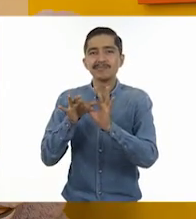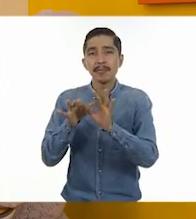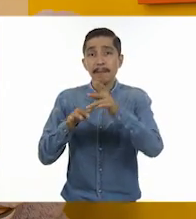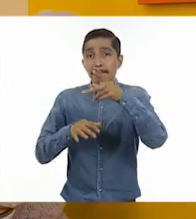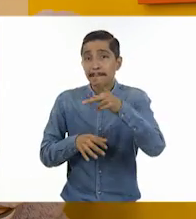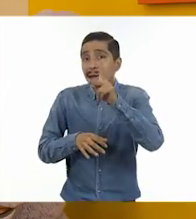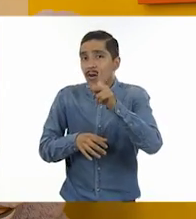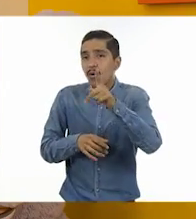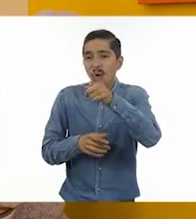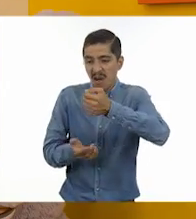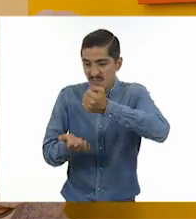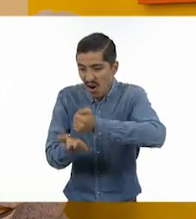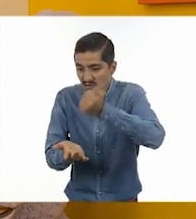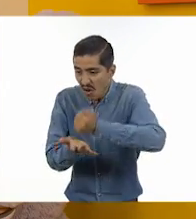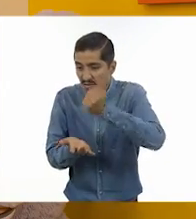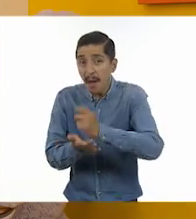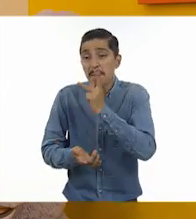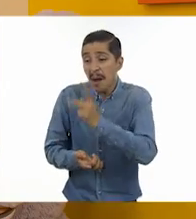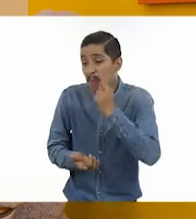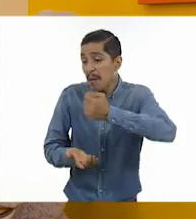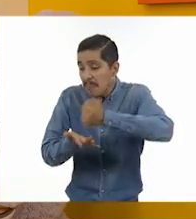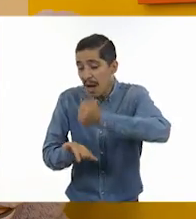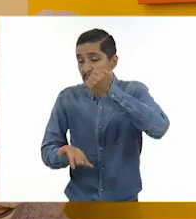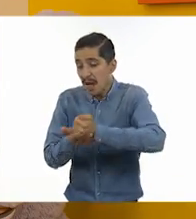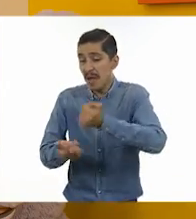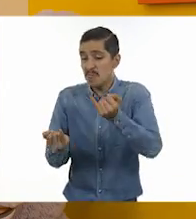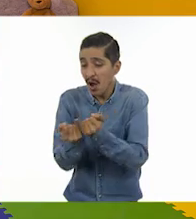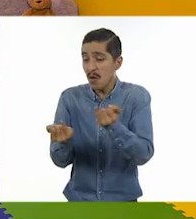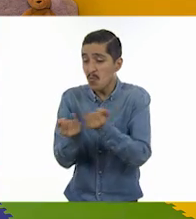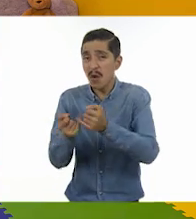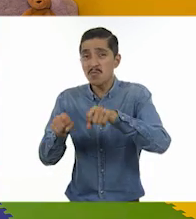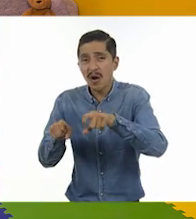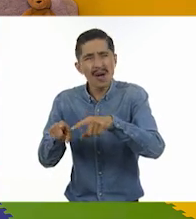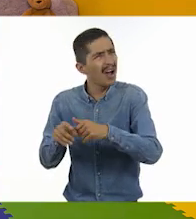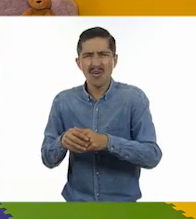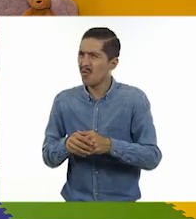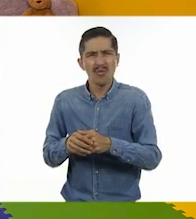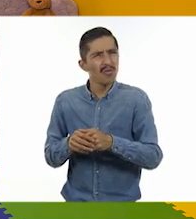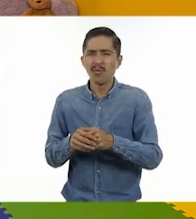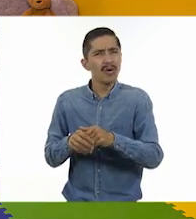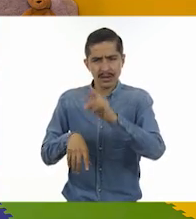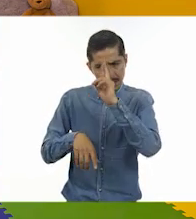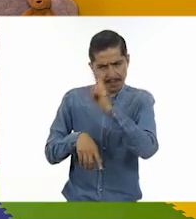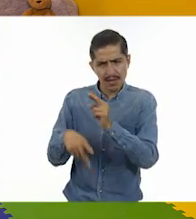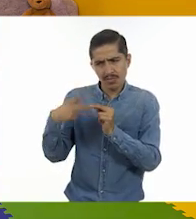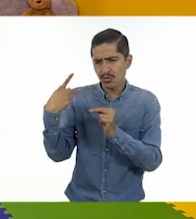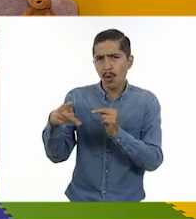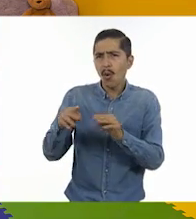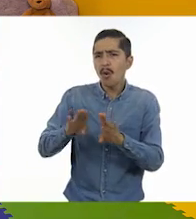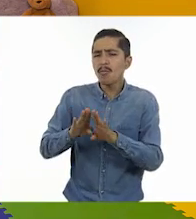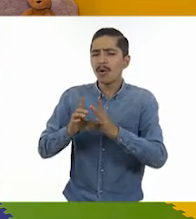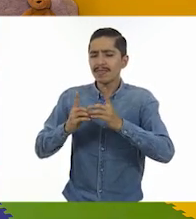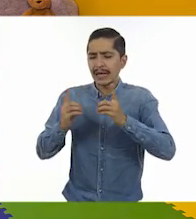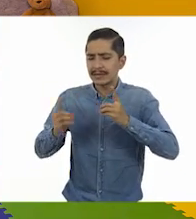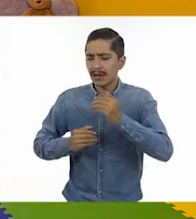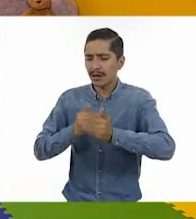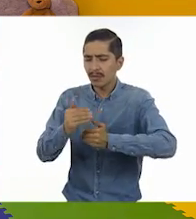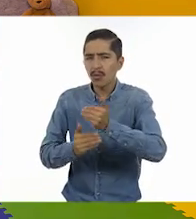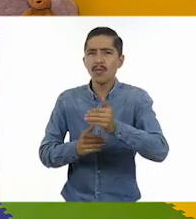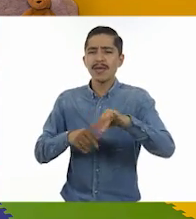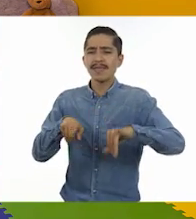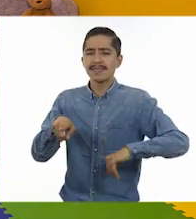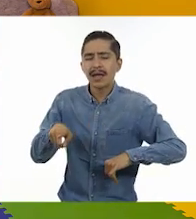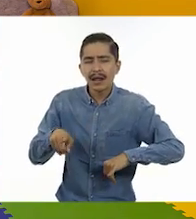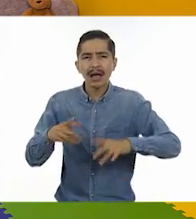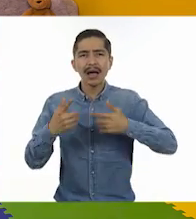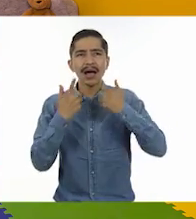que evitar forzarlos a repetir palabras una y otra vez. Respetemos los procesos individuales, sus intereses y ganas